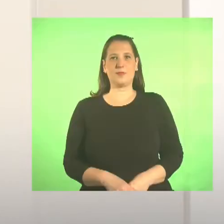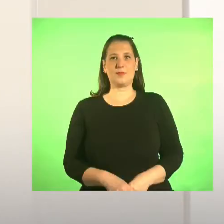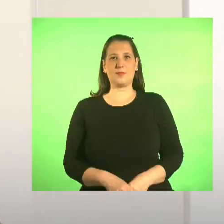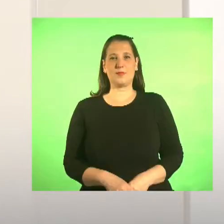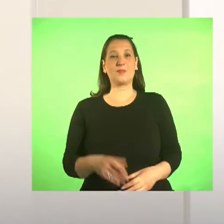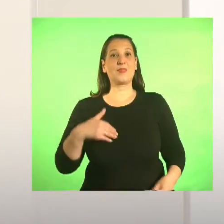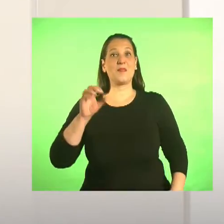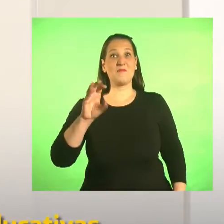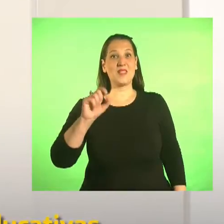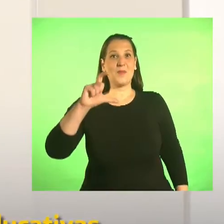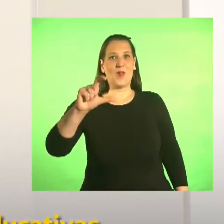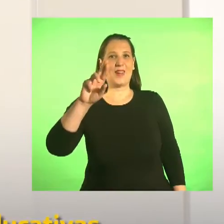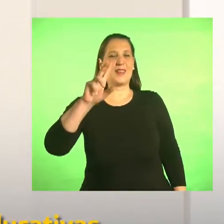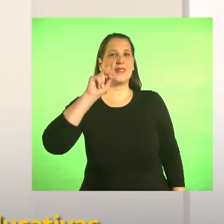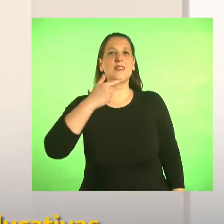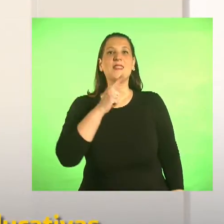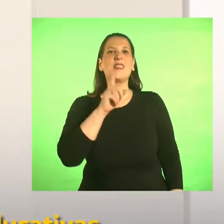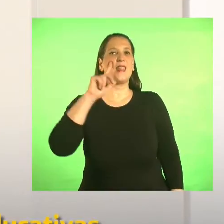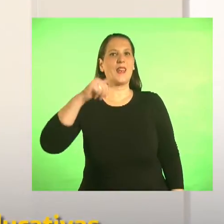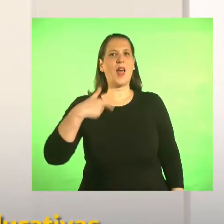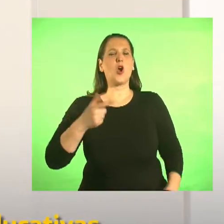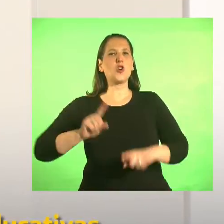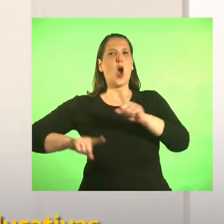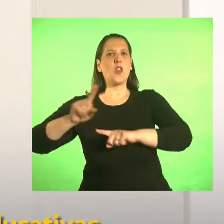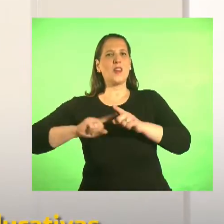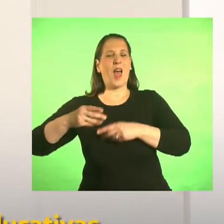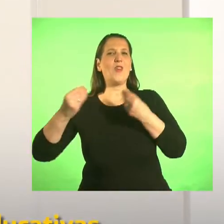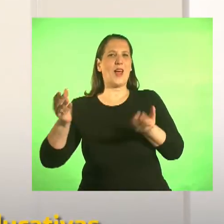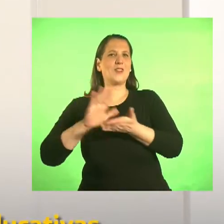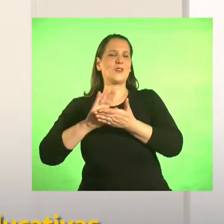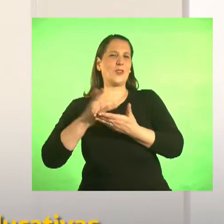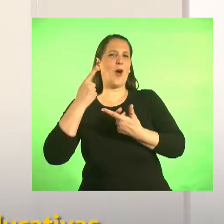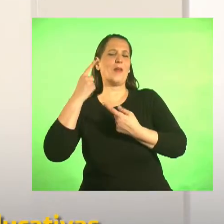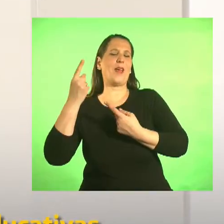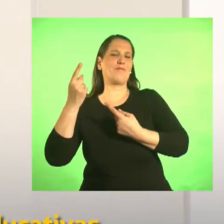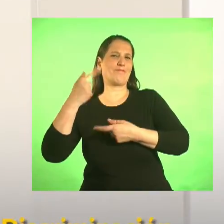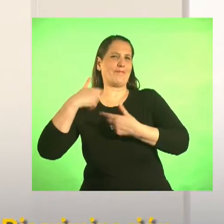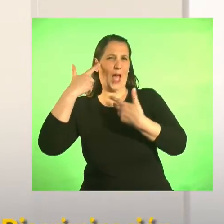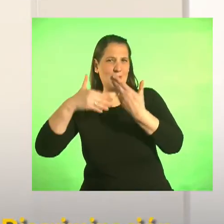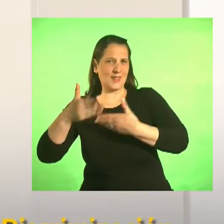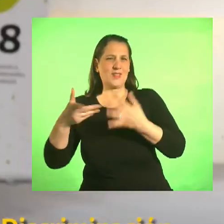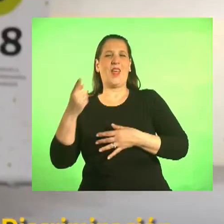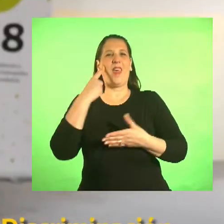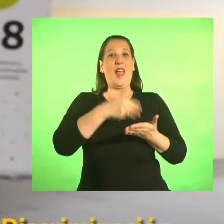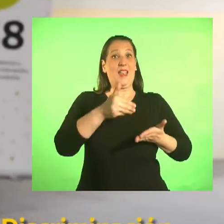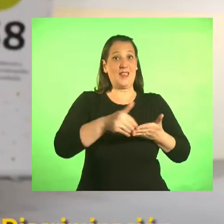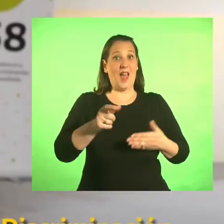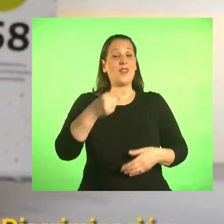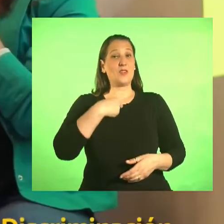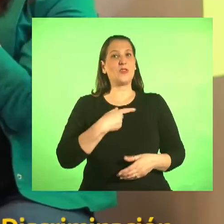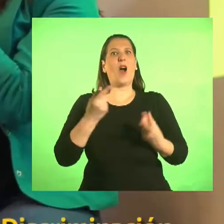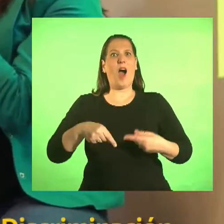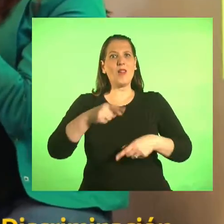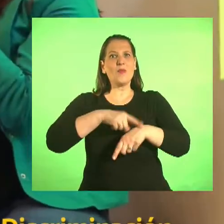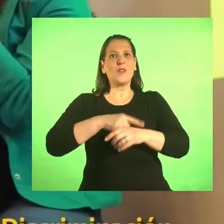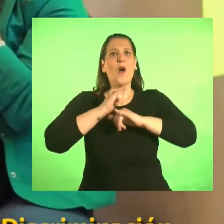Mi nombre es Cristina Gómez, yo soy coordinadora de políticas educativas y producción editorial del INADI. Coordino la campaña federal